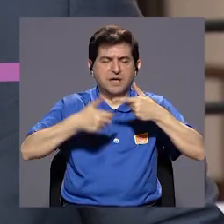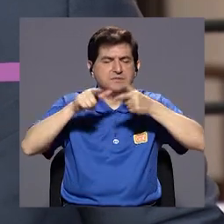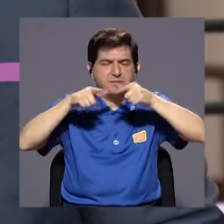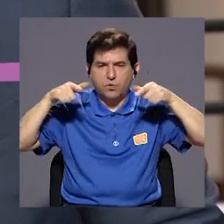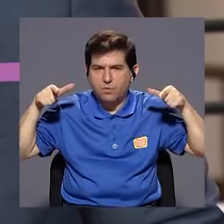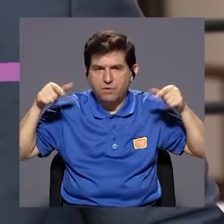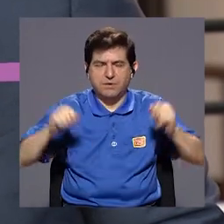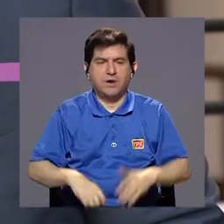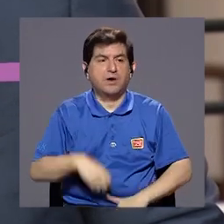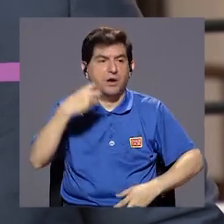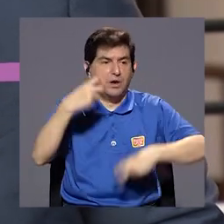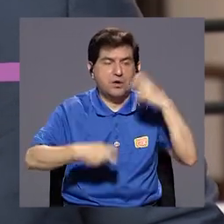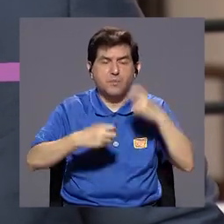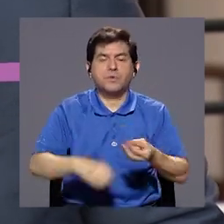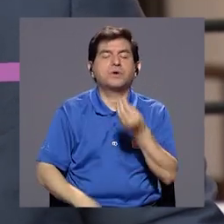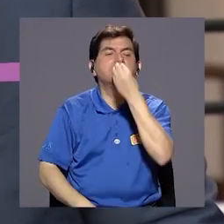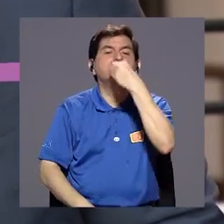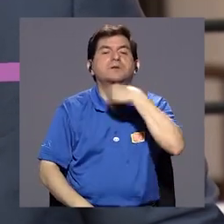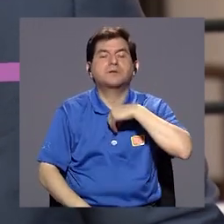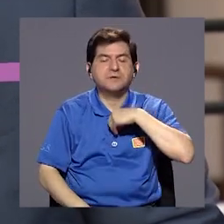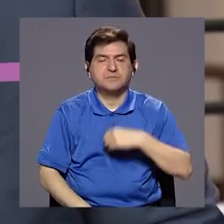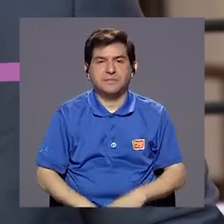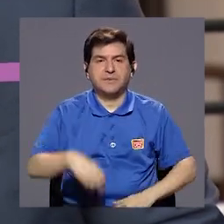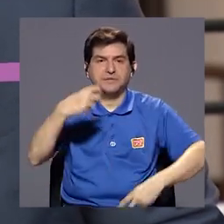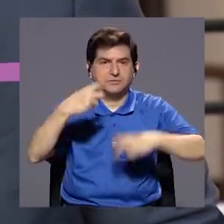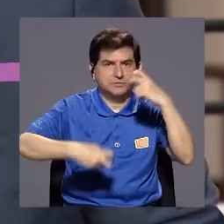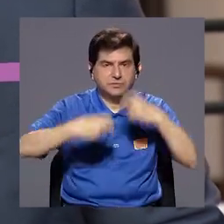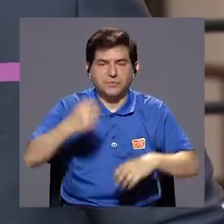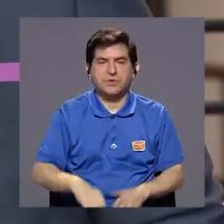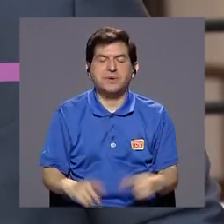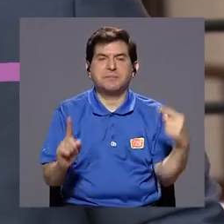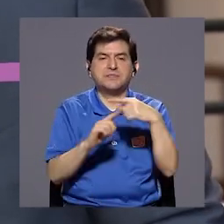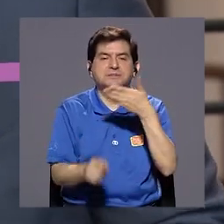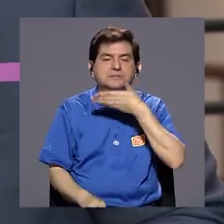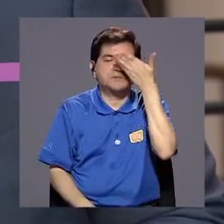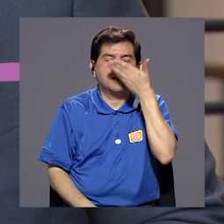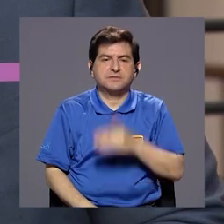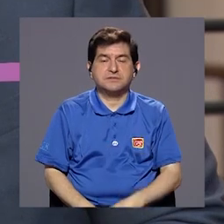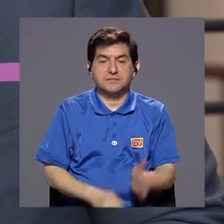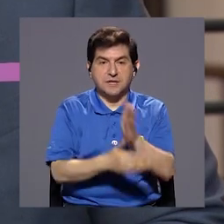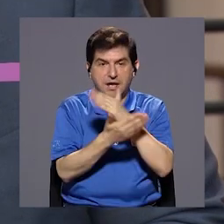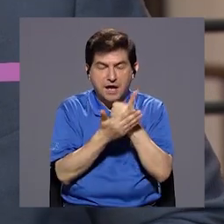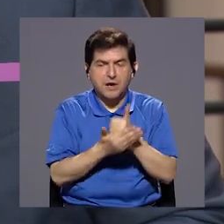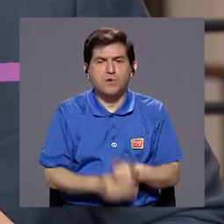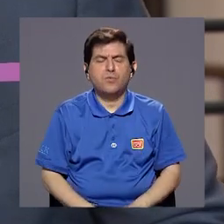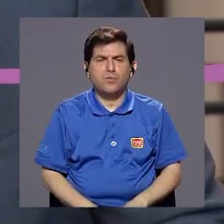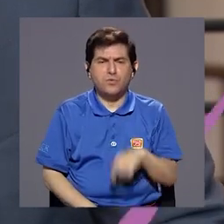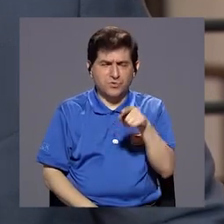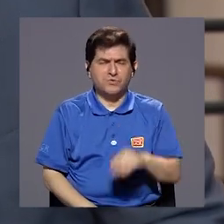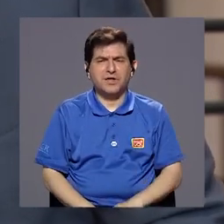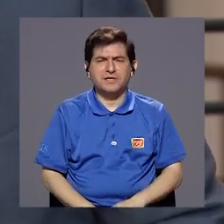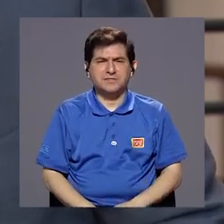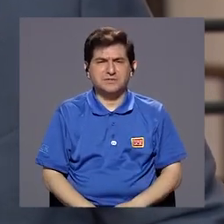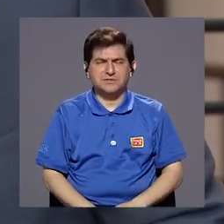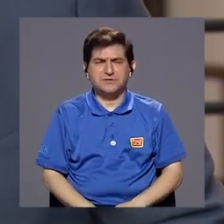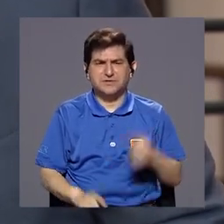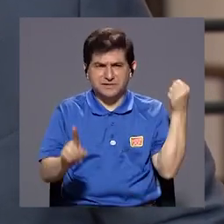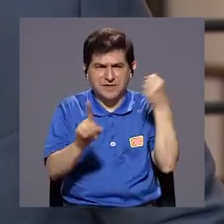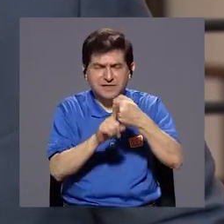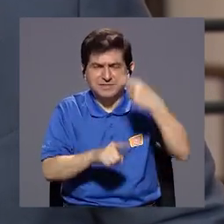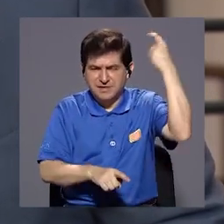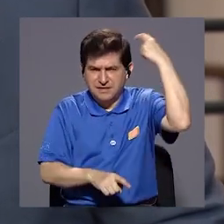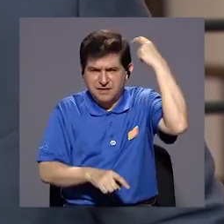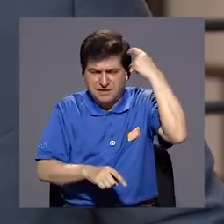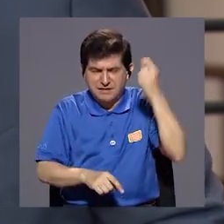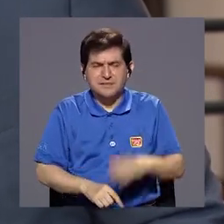trastornos del lenguaje, trastornos para tragar, trastornos para poder incluso respirar. Algunos infartos cerebrales muy extensos o en sitios muy